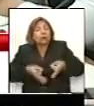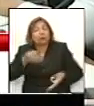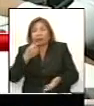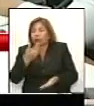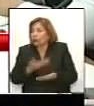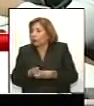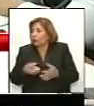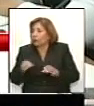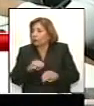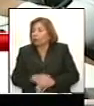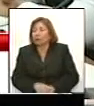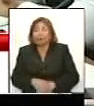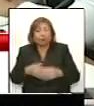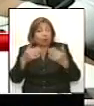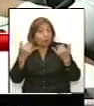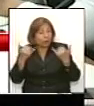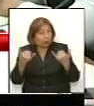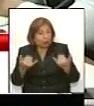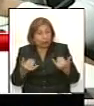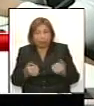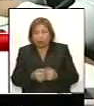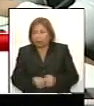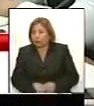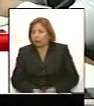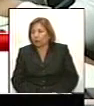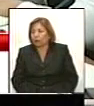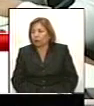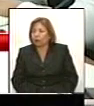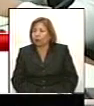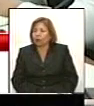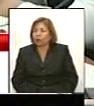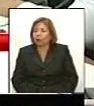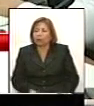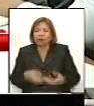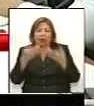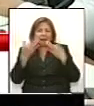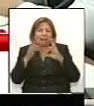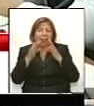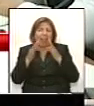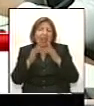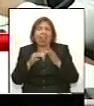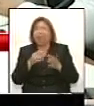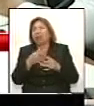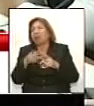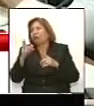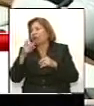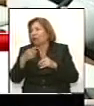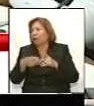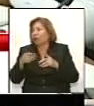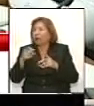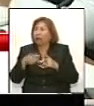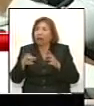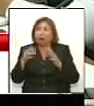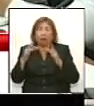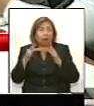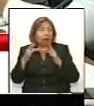funciona. Ahora, con respecto a las redes, a lo que es Facebook y todas las redes